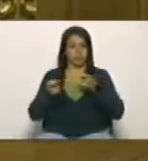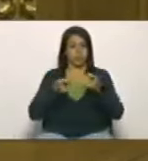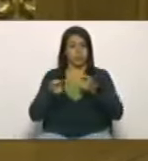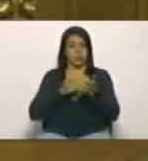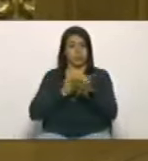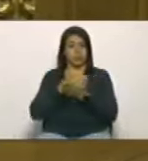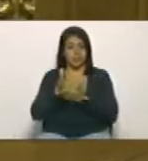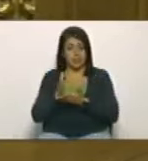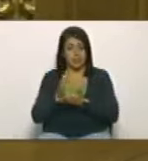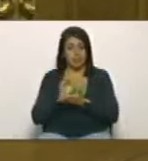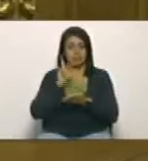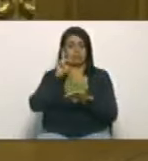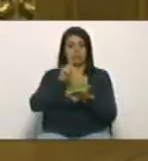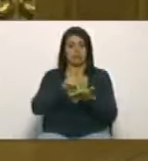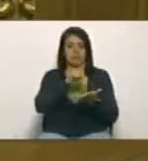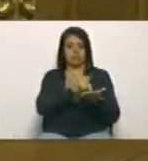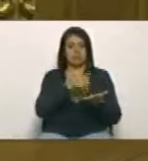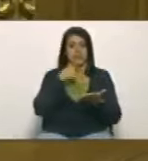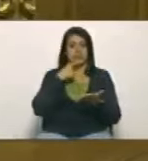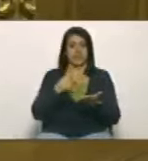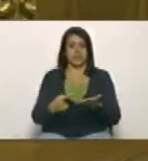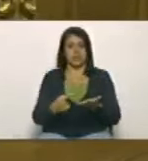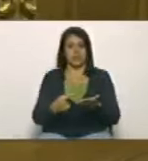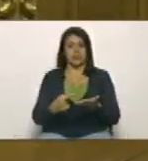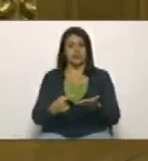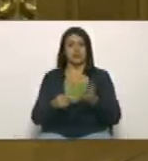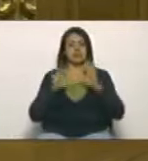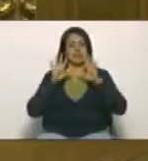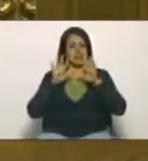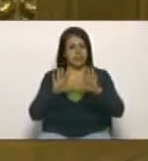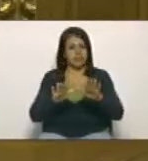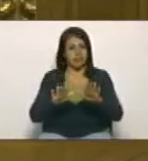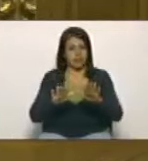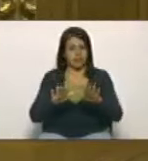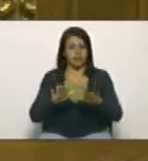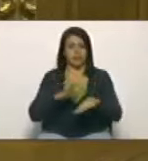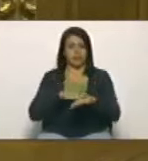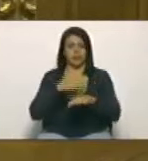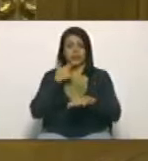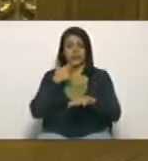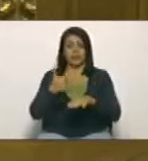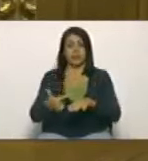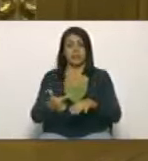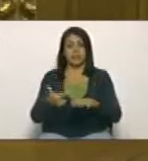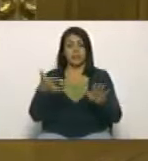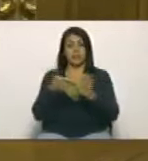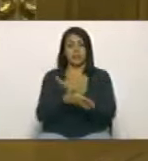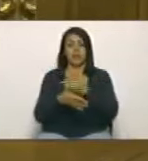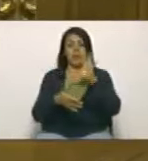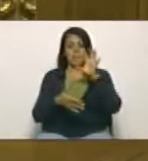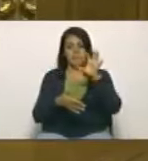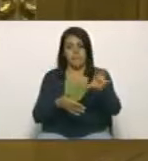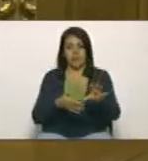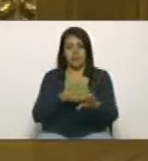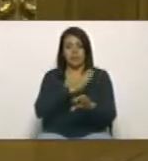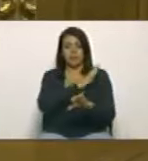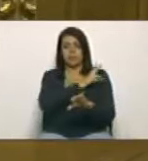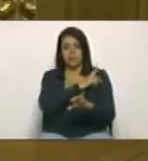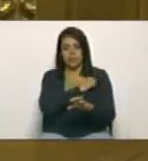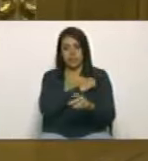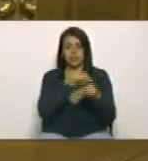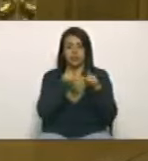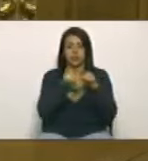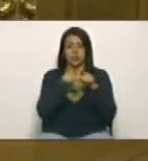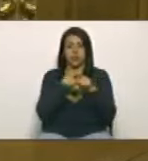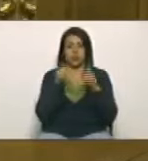seguir pronunciándonos para que se detenga. Hablar de Palestina nos tiene que doler en el